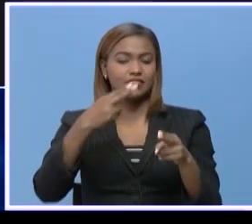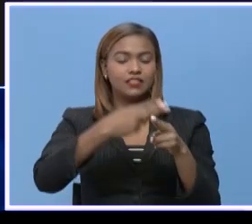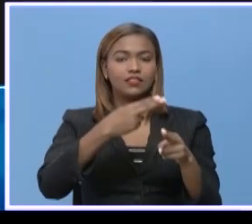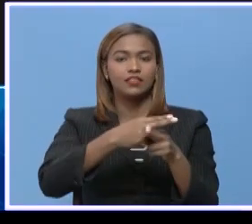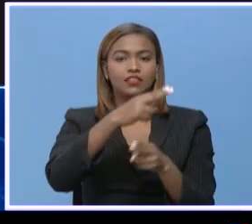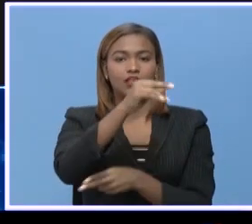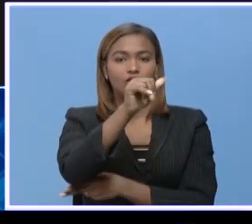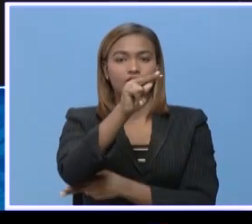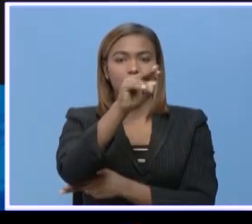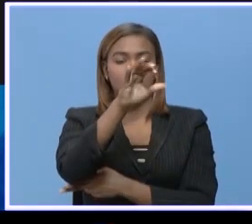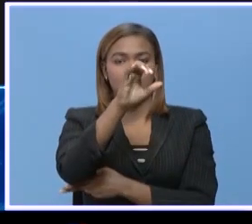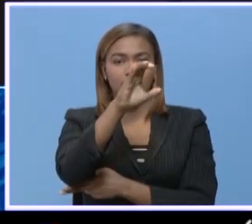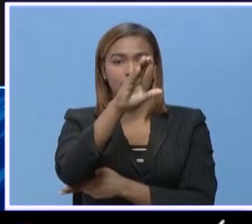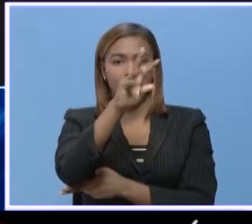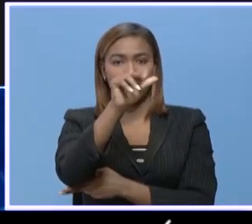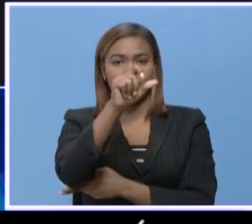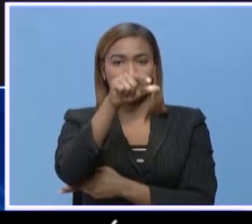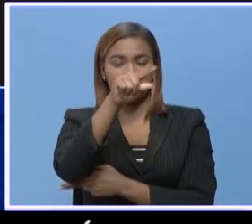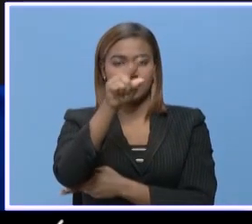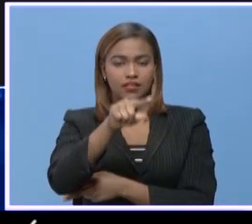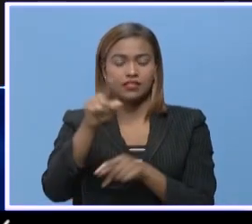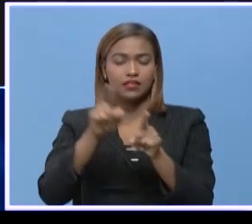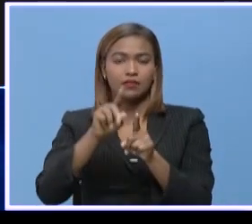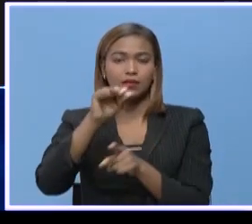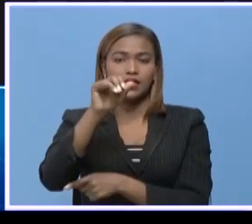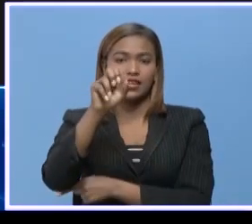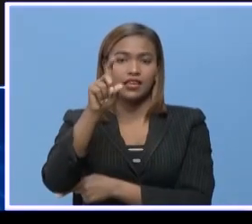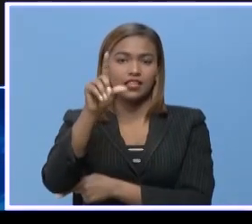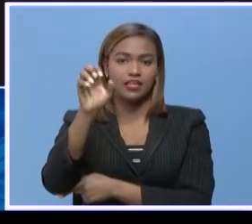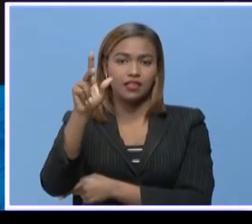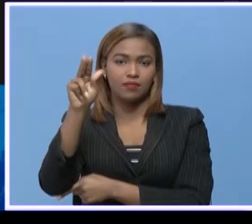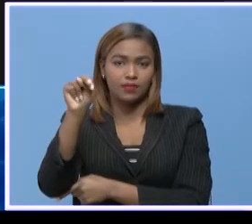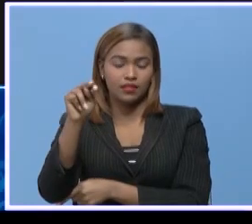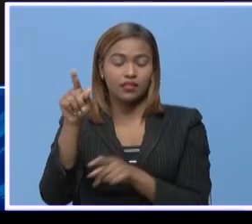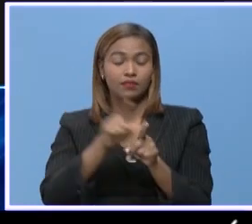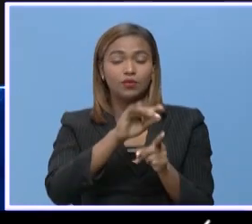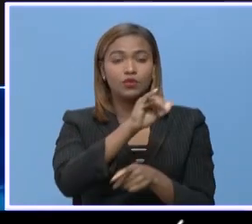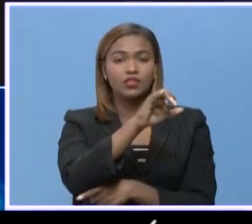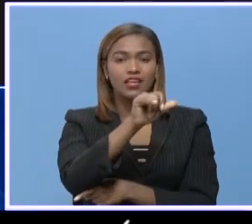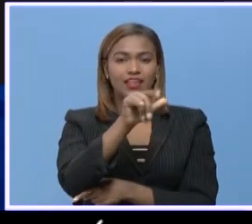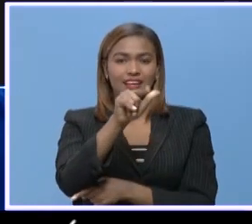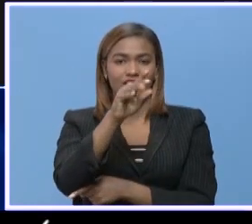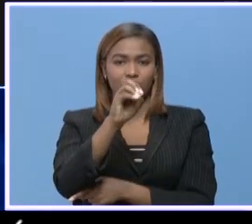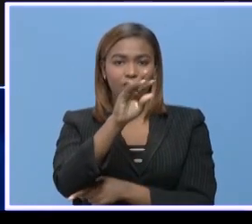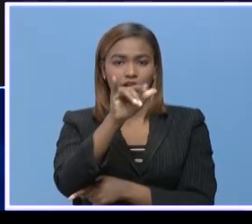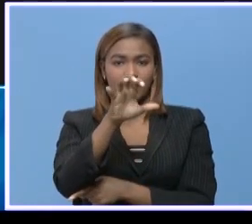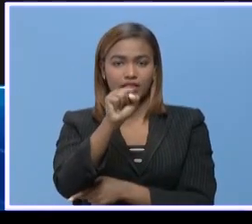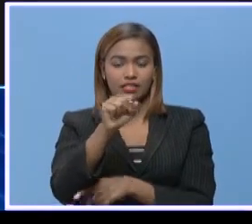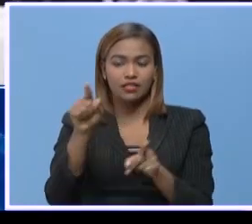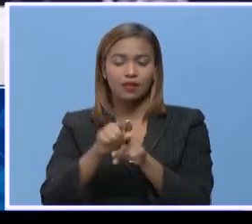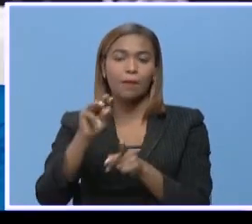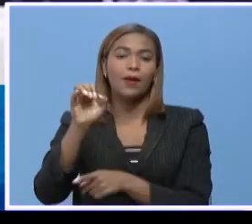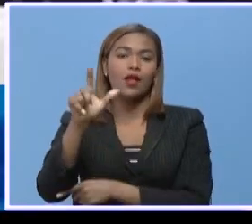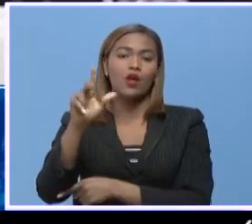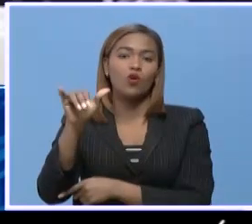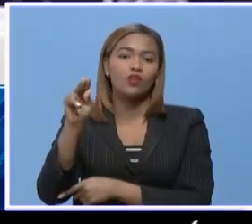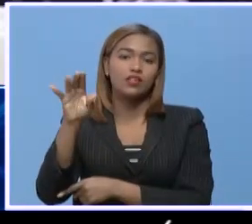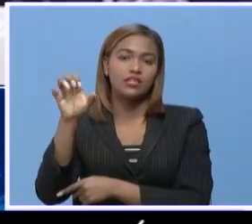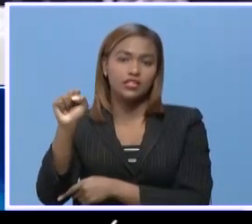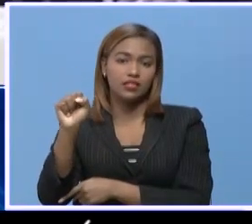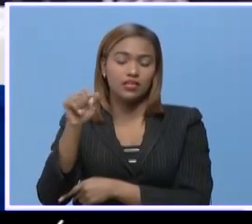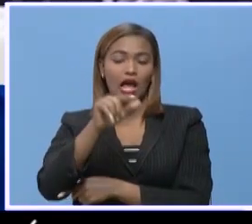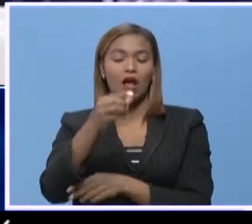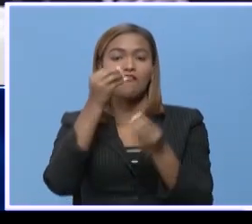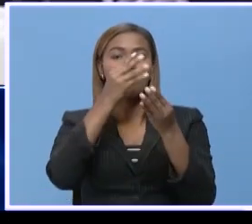Eunice Vázquez Acosta, María del Carmen Santana de Cabrera, José Alejandro Vargas Guerrero y Manuel Ulises Bonelli. La información